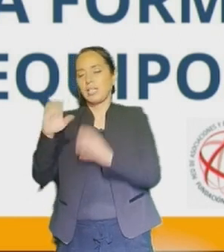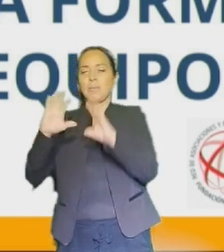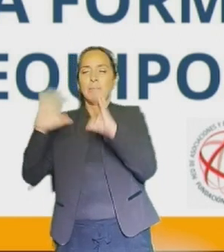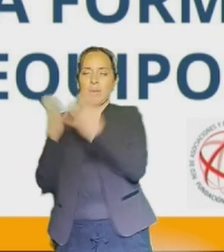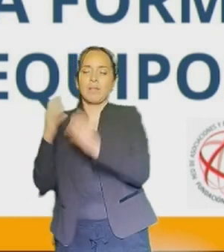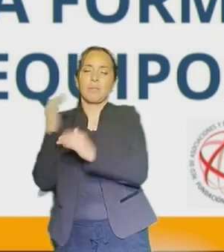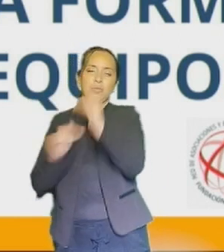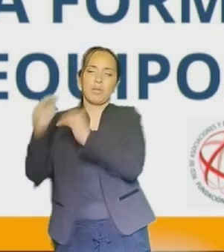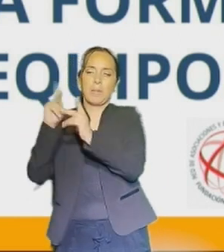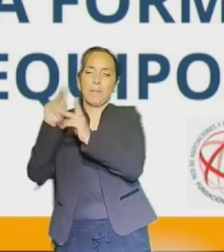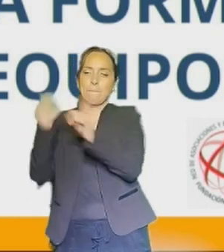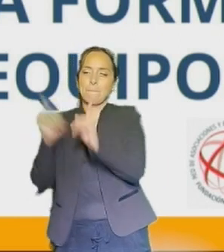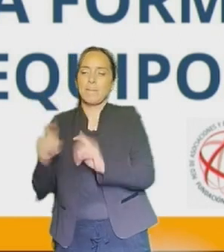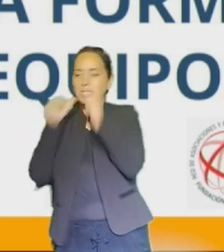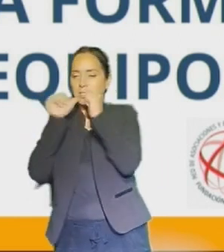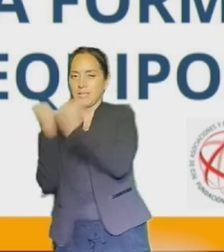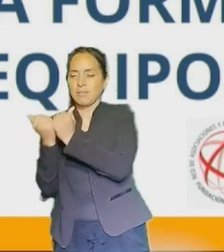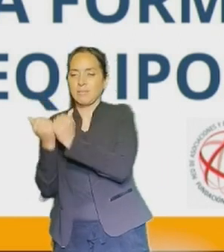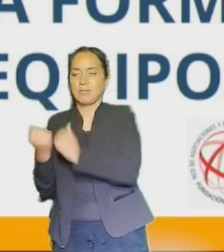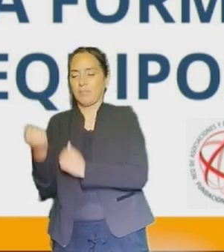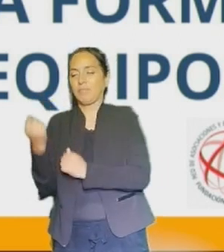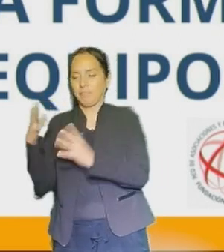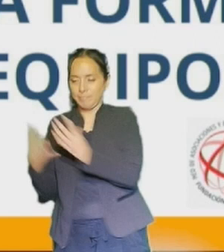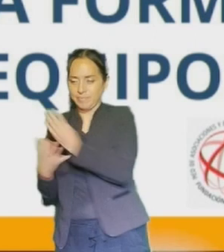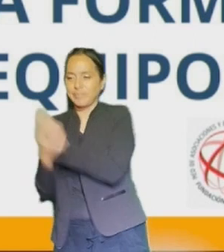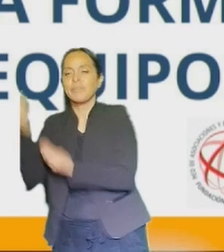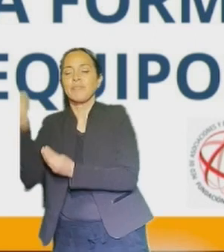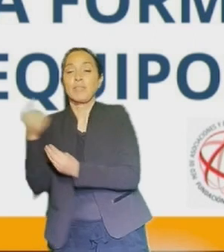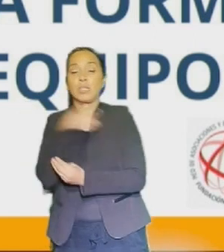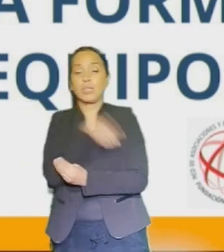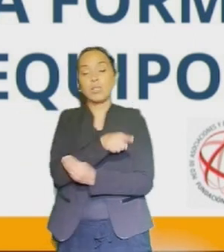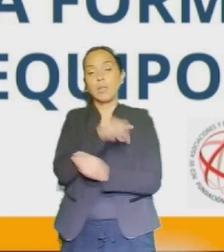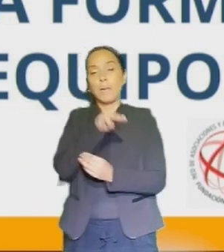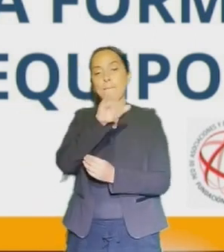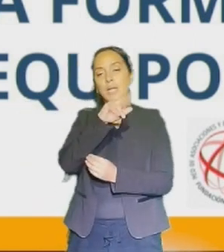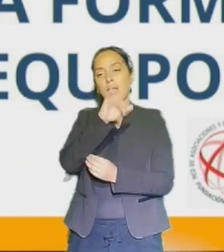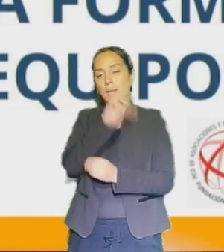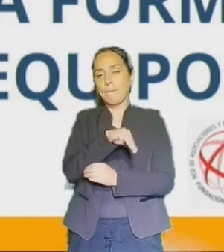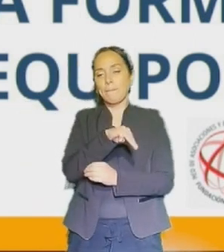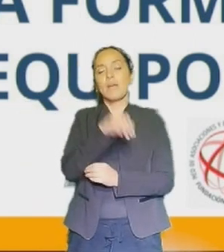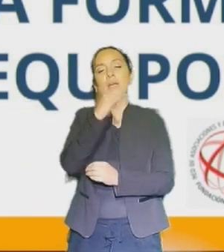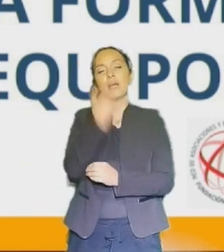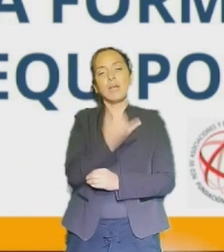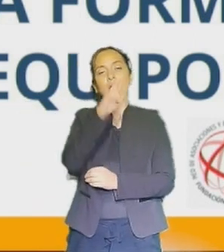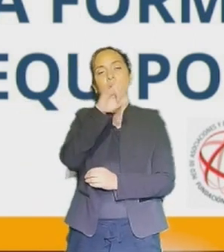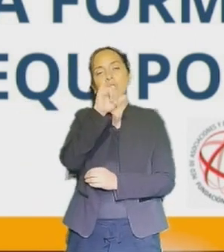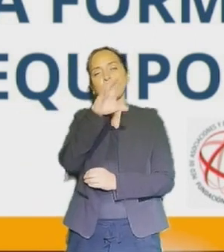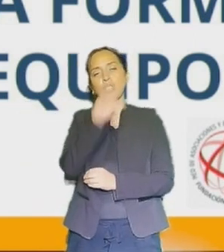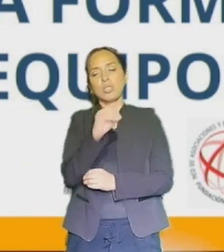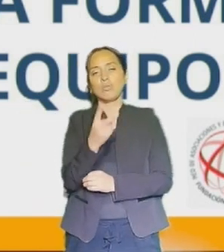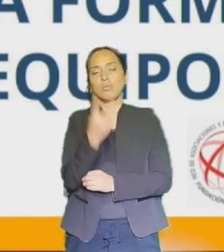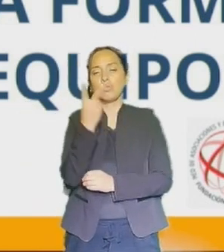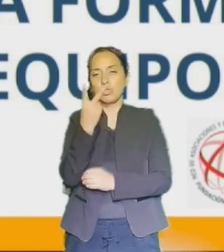prosperidad, paz y asociaciones van a estar en un solo equipo y Miriam y Rocío van a tener dos